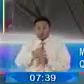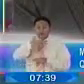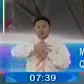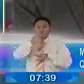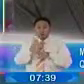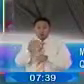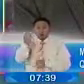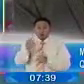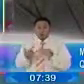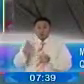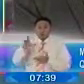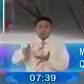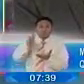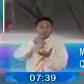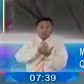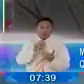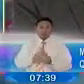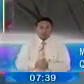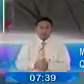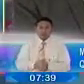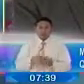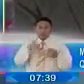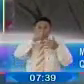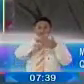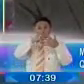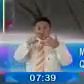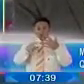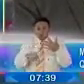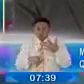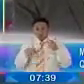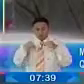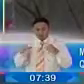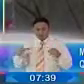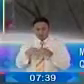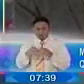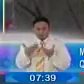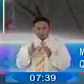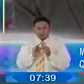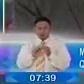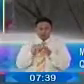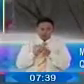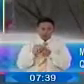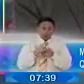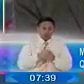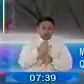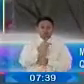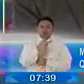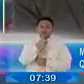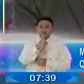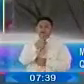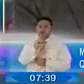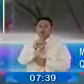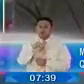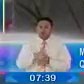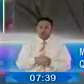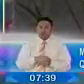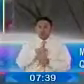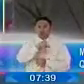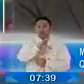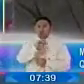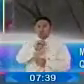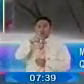uno finalmente en Napo. De esta manera vamos a dejar segmentos de carreteras de 120 a 150 kilómetros dentro de la